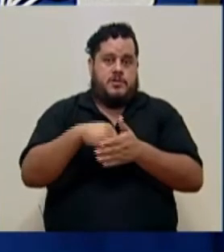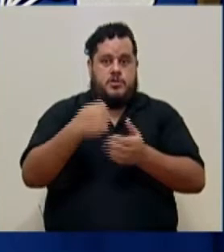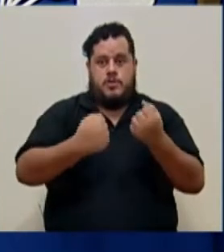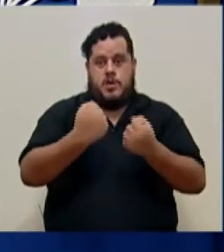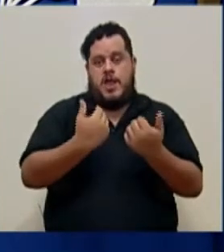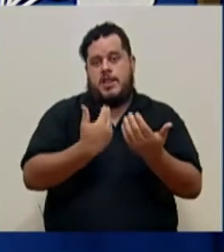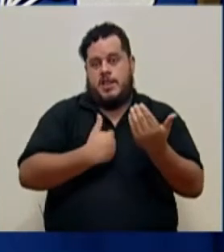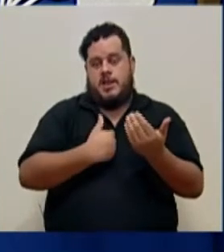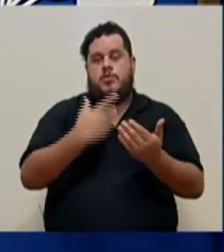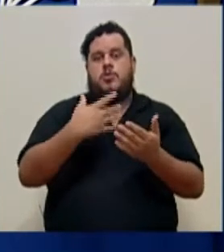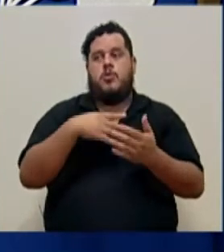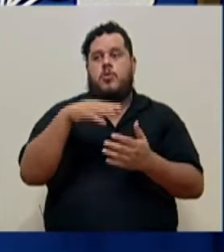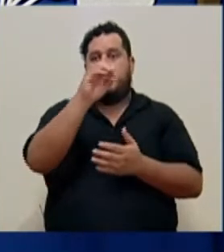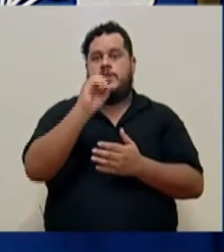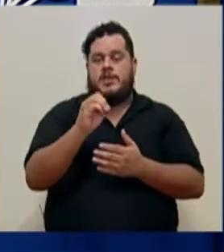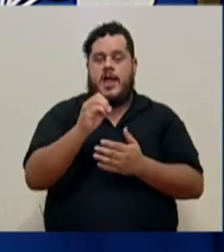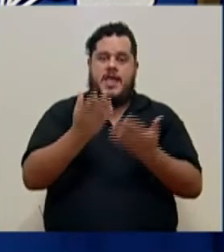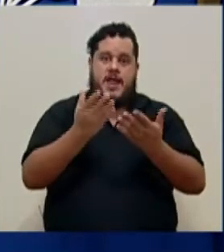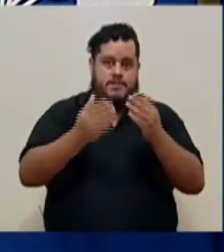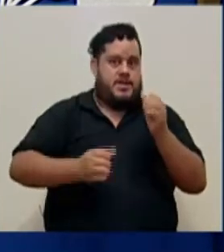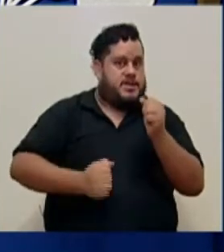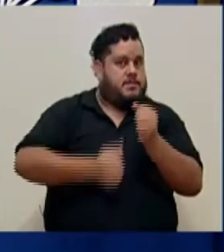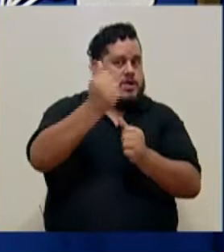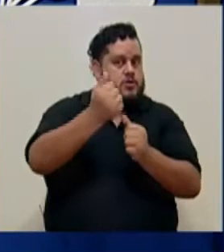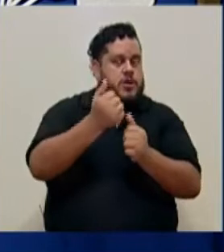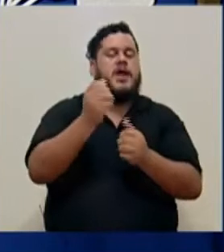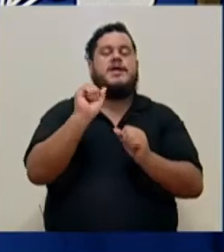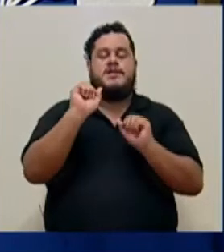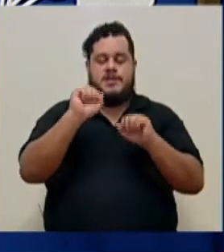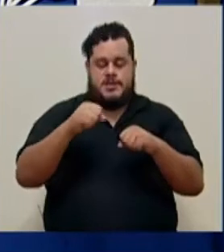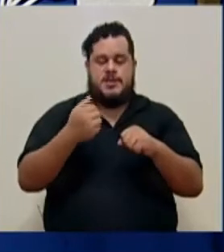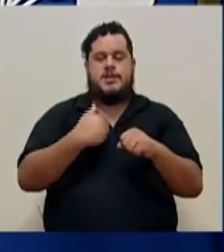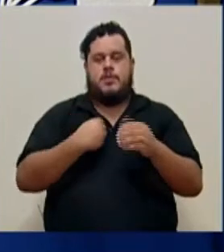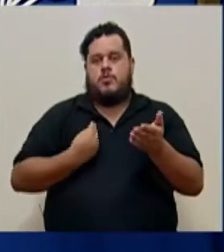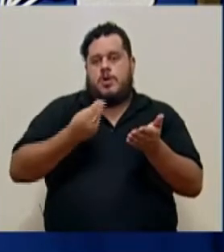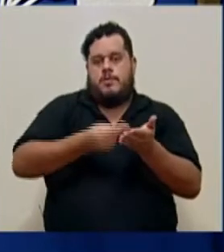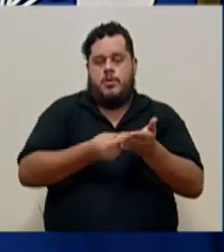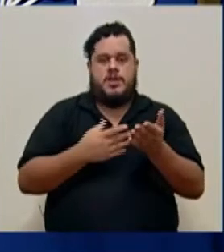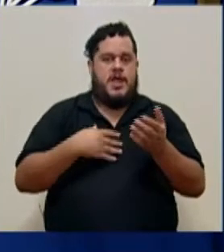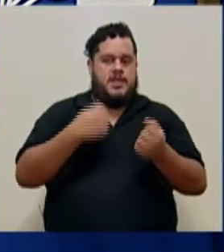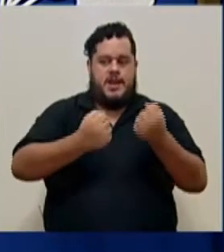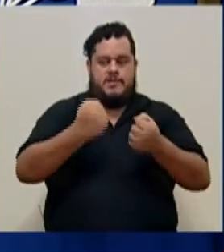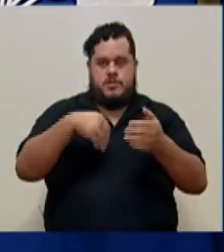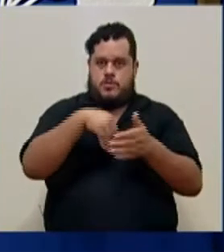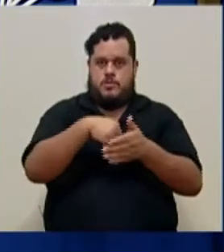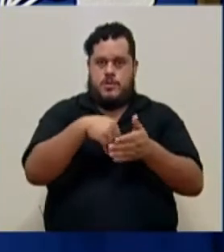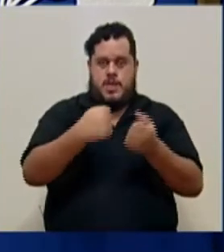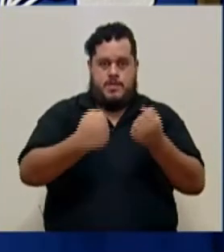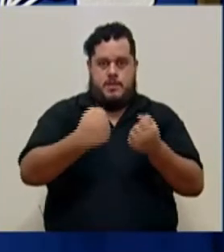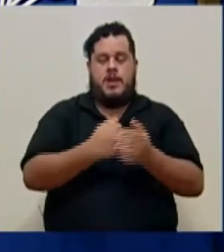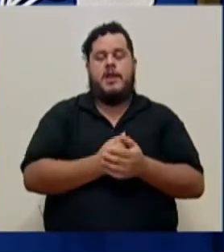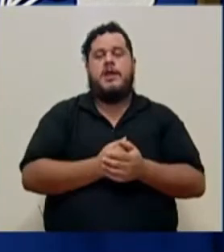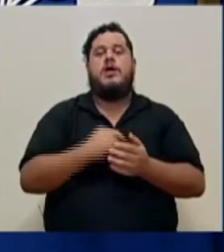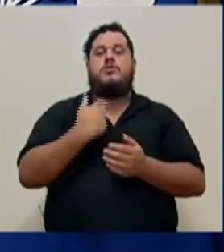tendríamos una tasa de infección mucho mayor. Algo, claro que sí aporta, sí hay un aporte de la restricción vehicular. Nosotros, pues también,